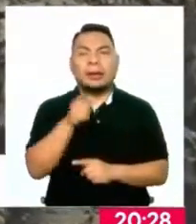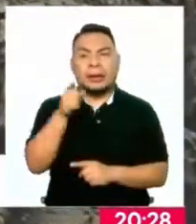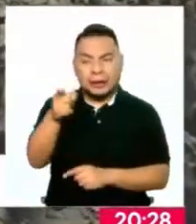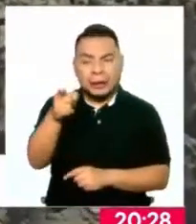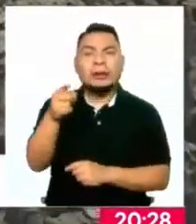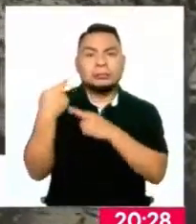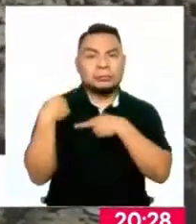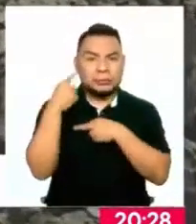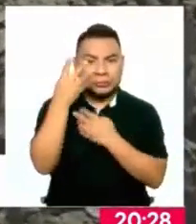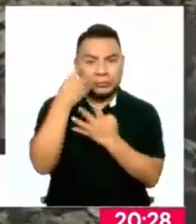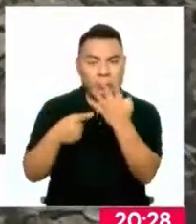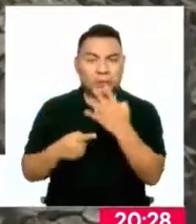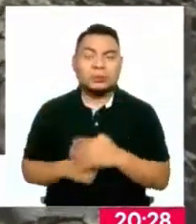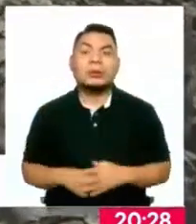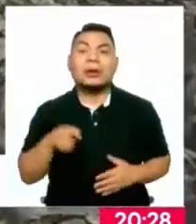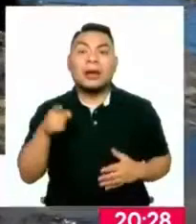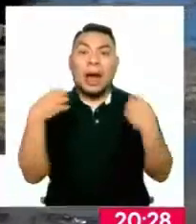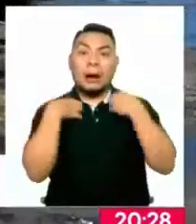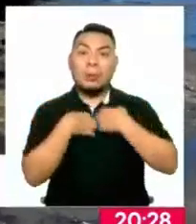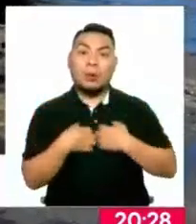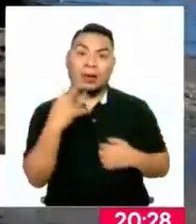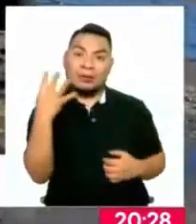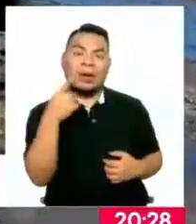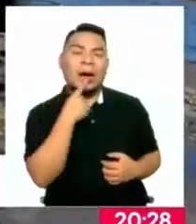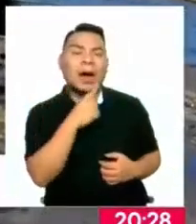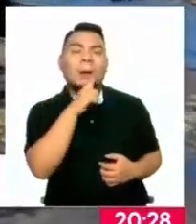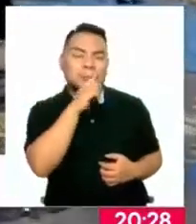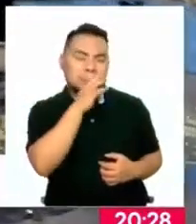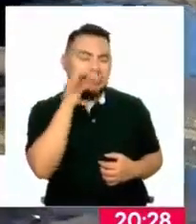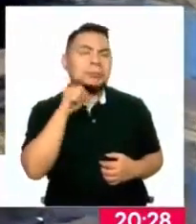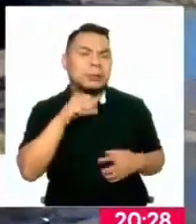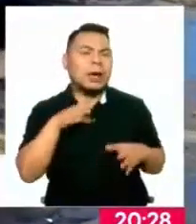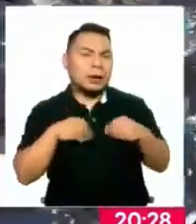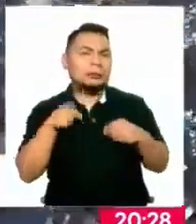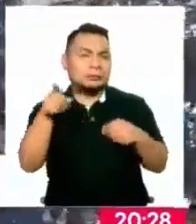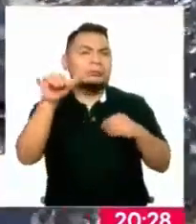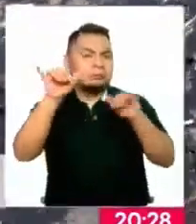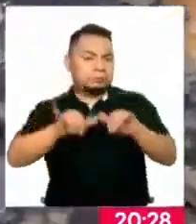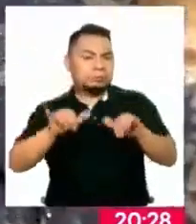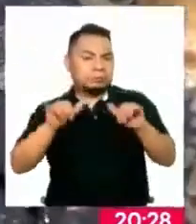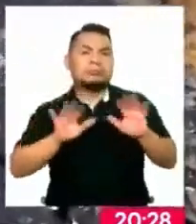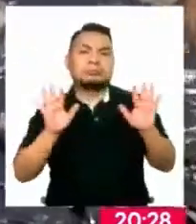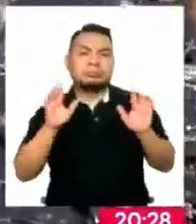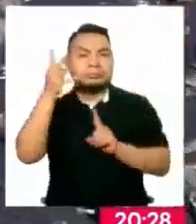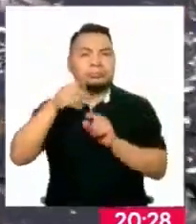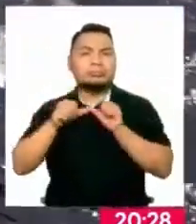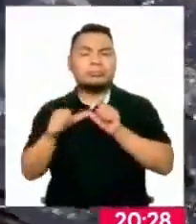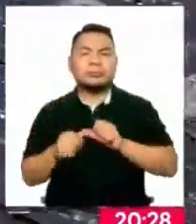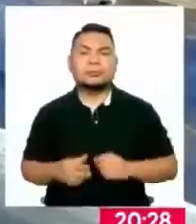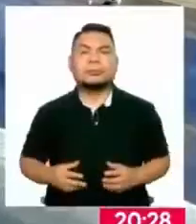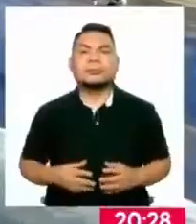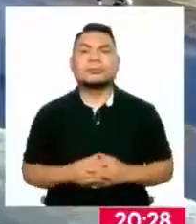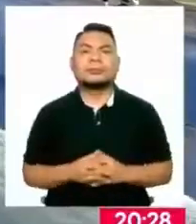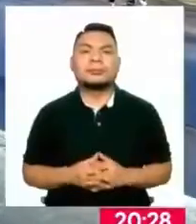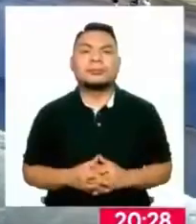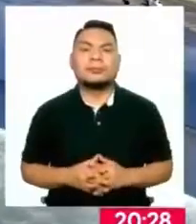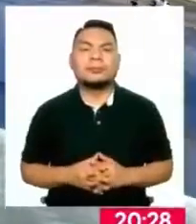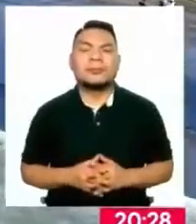Esta decisión no fue apelada por los abogados de los implicados, quienes ya habían manifestado que se mantendrán afectos a las investigaciones.